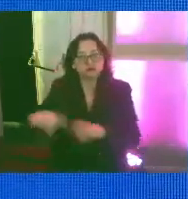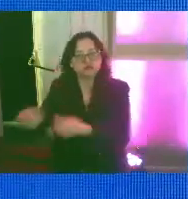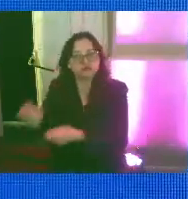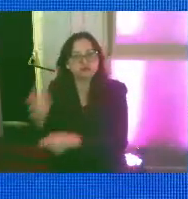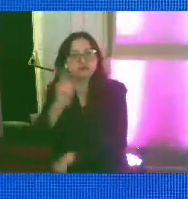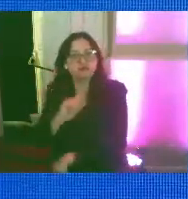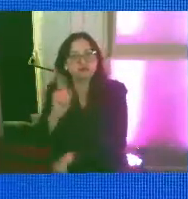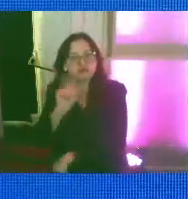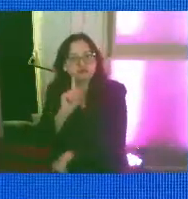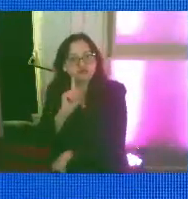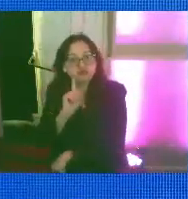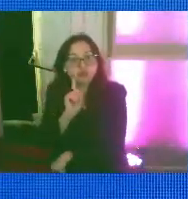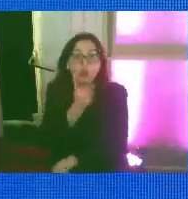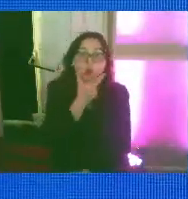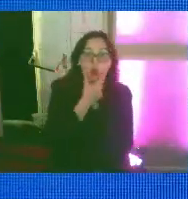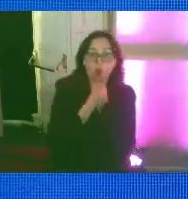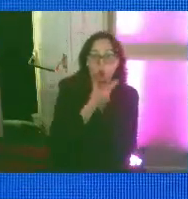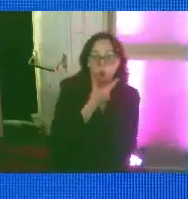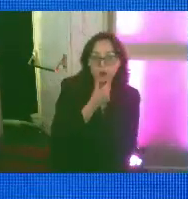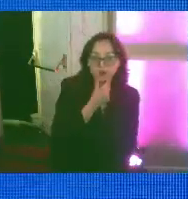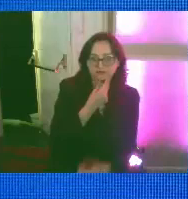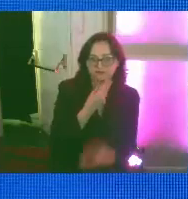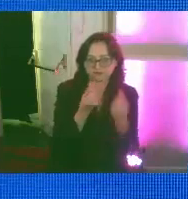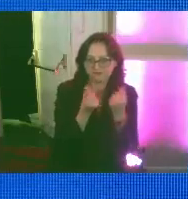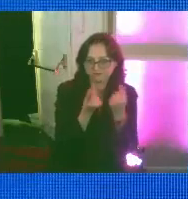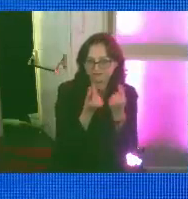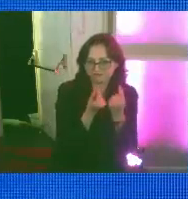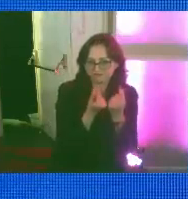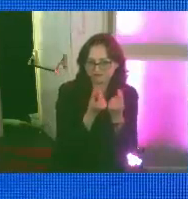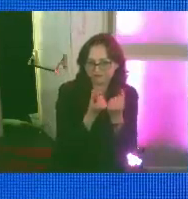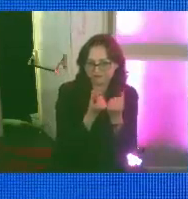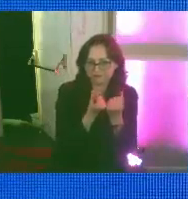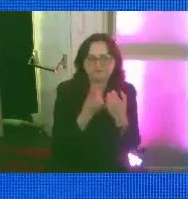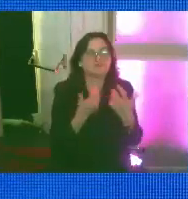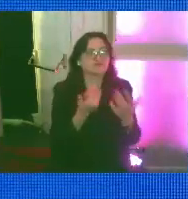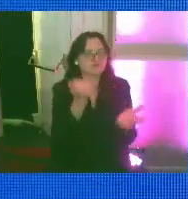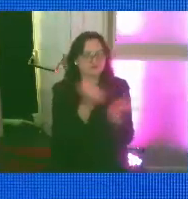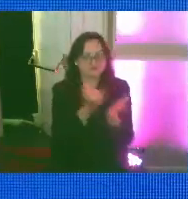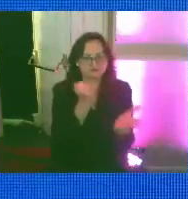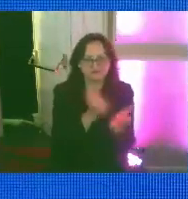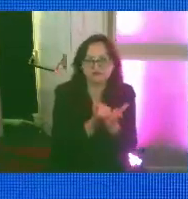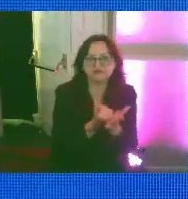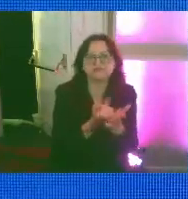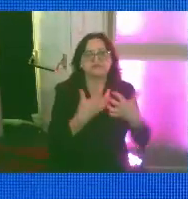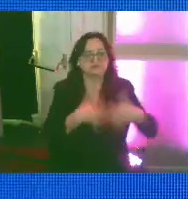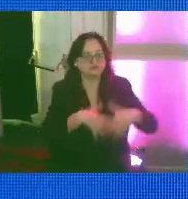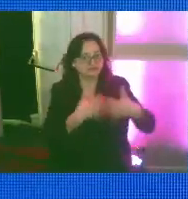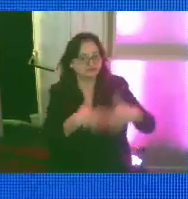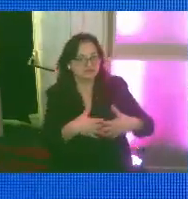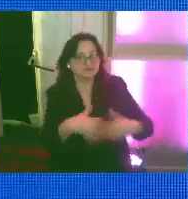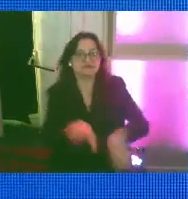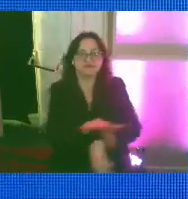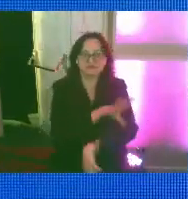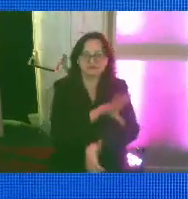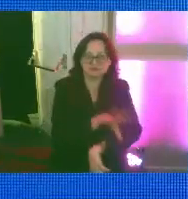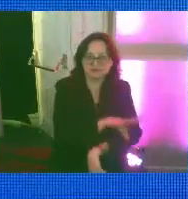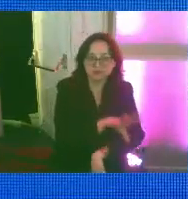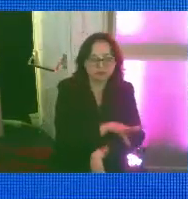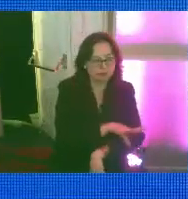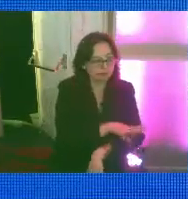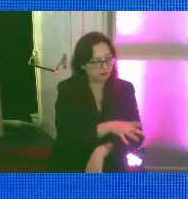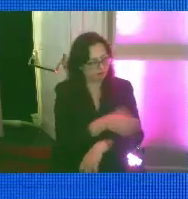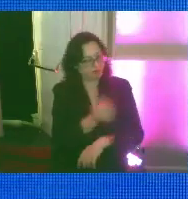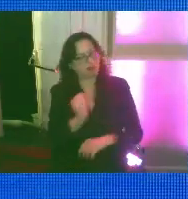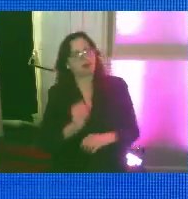varones? Todas las cosas son dinero. Finanzas, hacienda, industria, energía, ¿no? Entonces